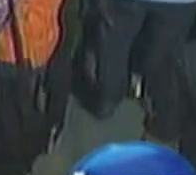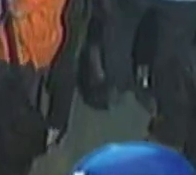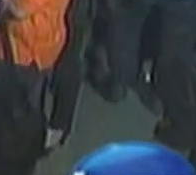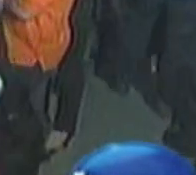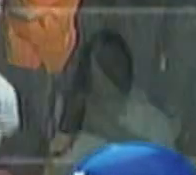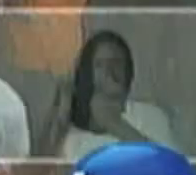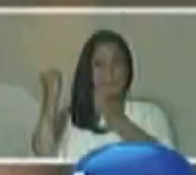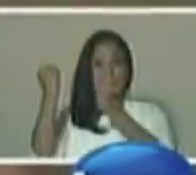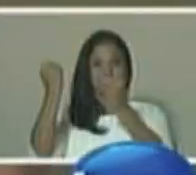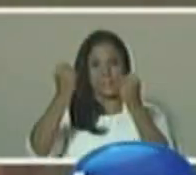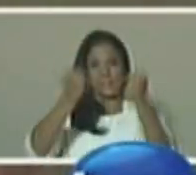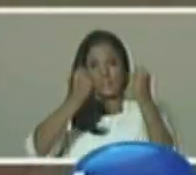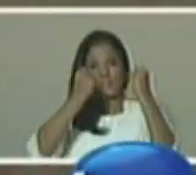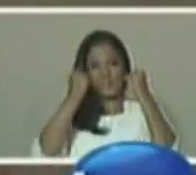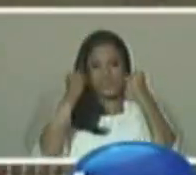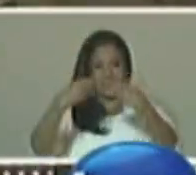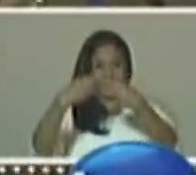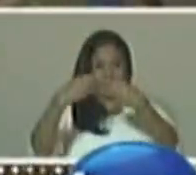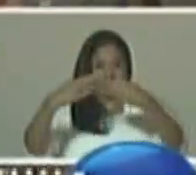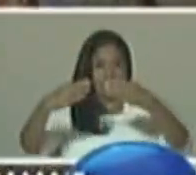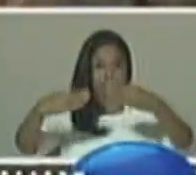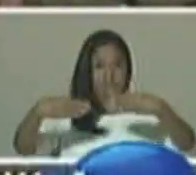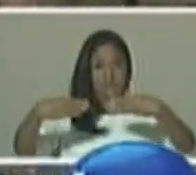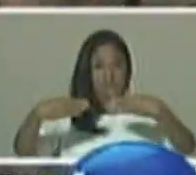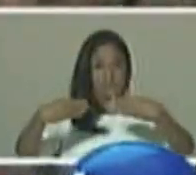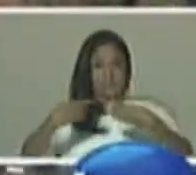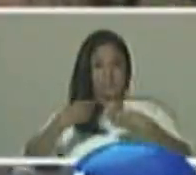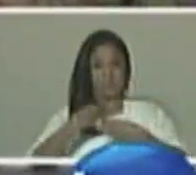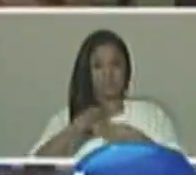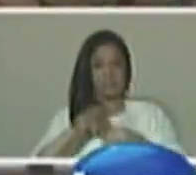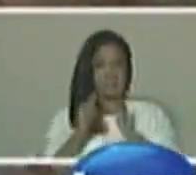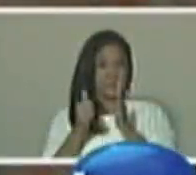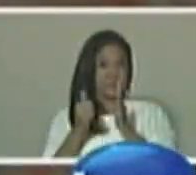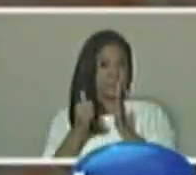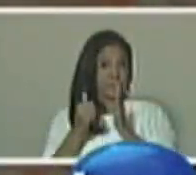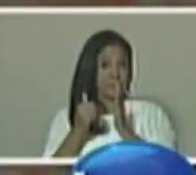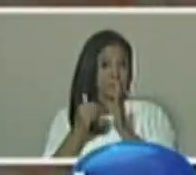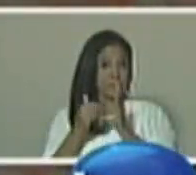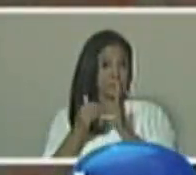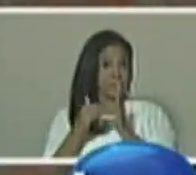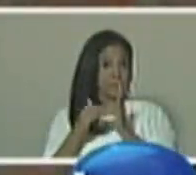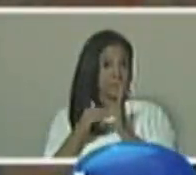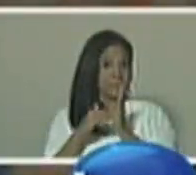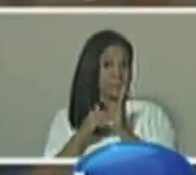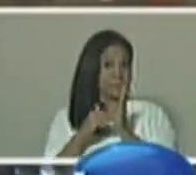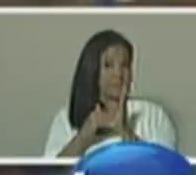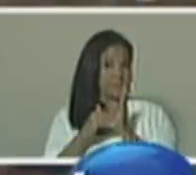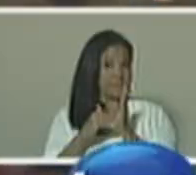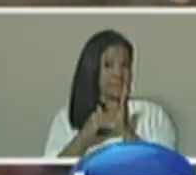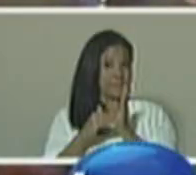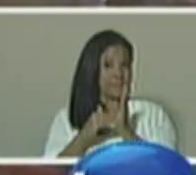ofrezco a mi familia un porvenir seguro.